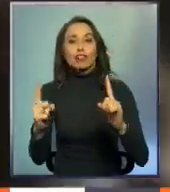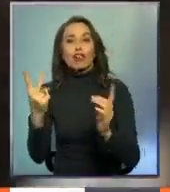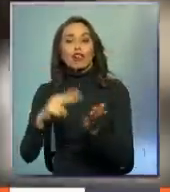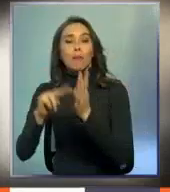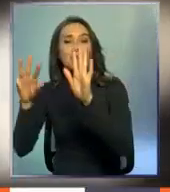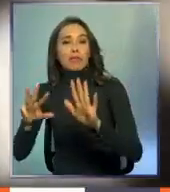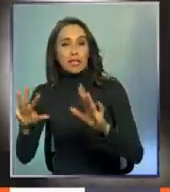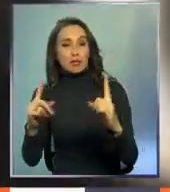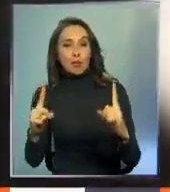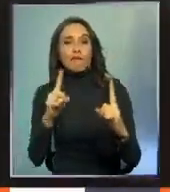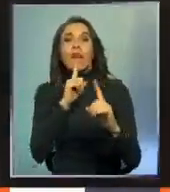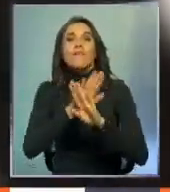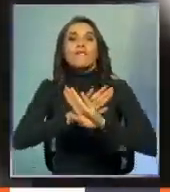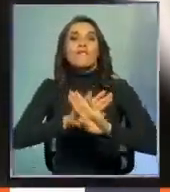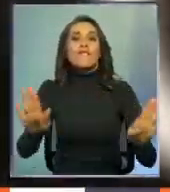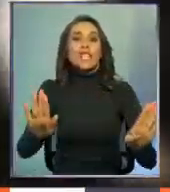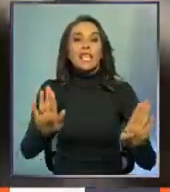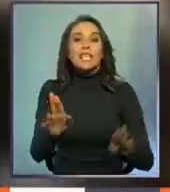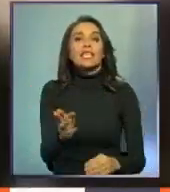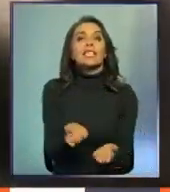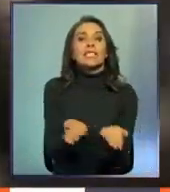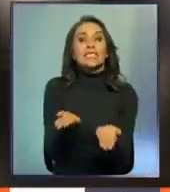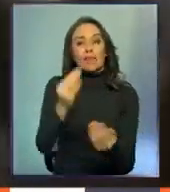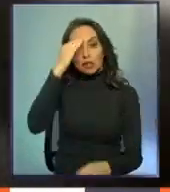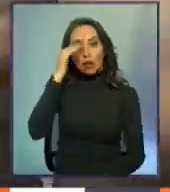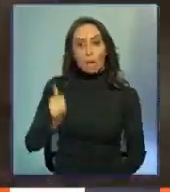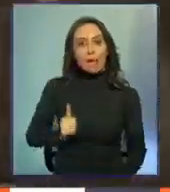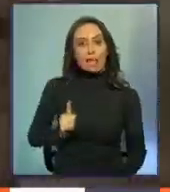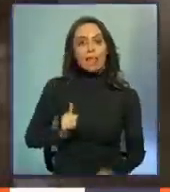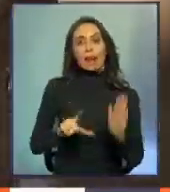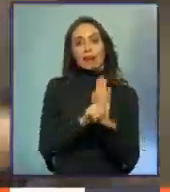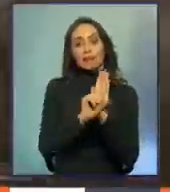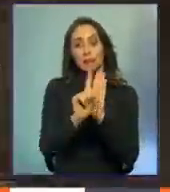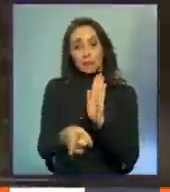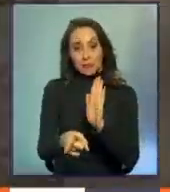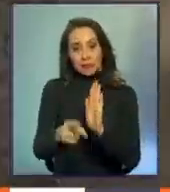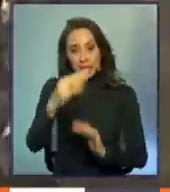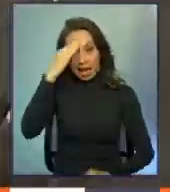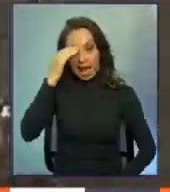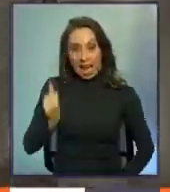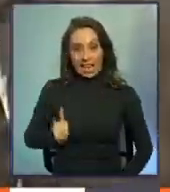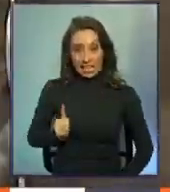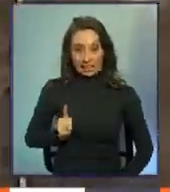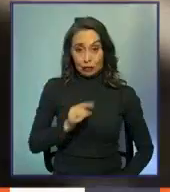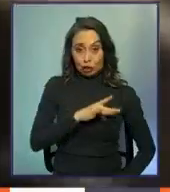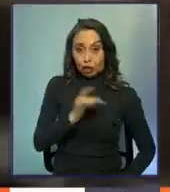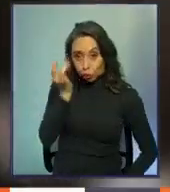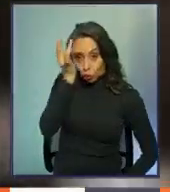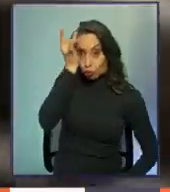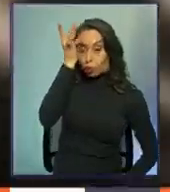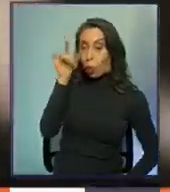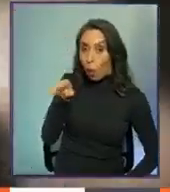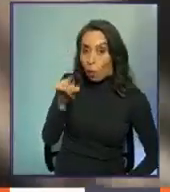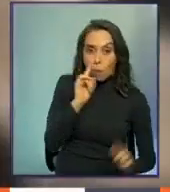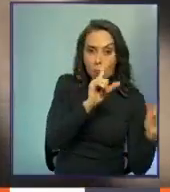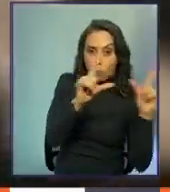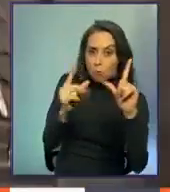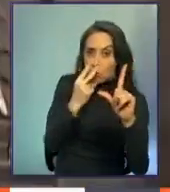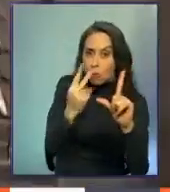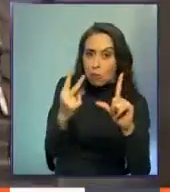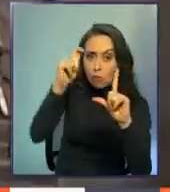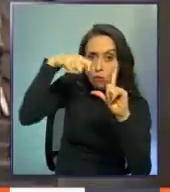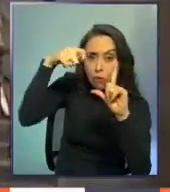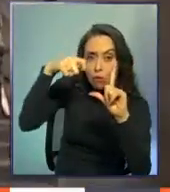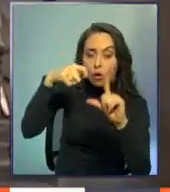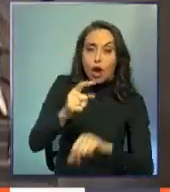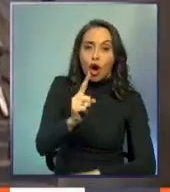2018-2019 que finalizaban su servicio militar obligatorio. El ejército, tras tener conocimiento de estas imágenes, ordenó